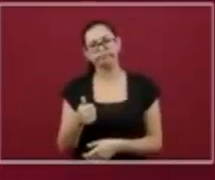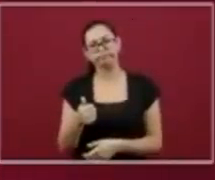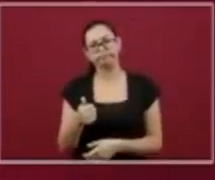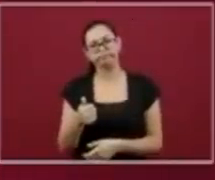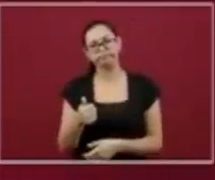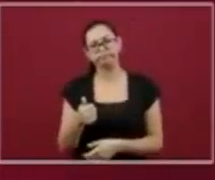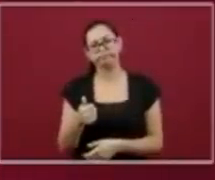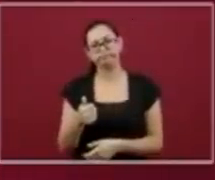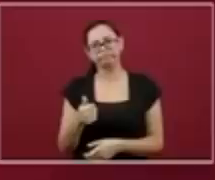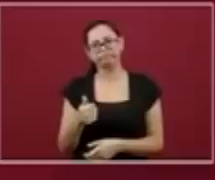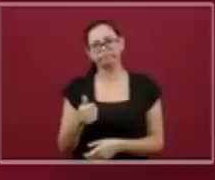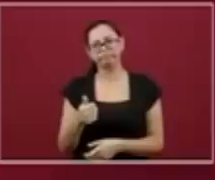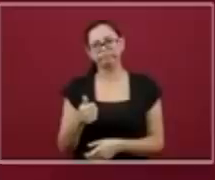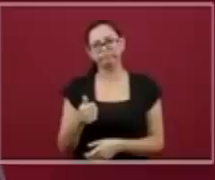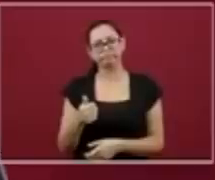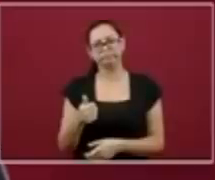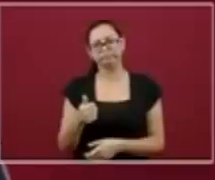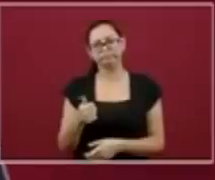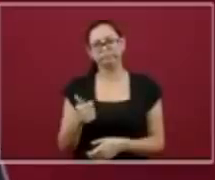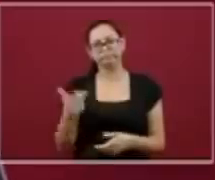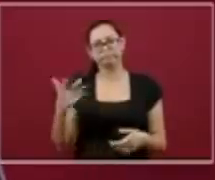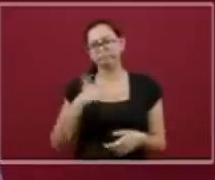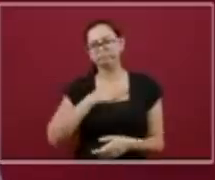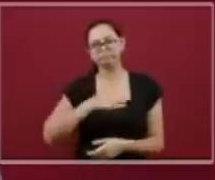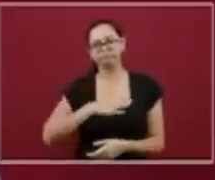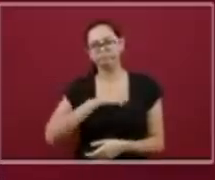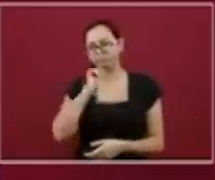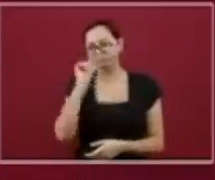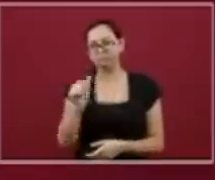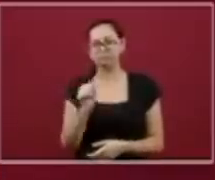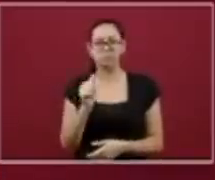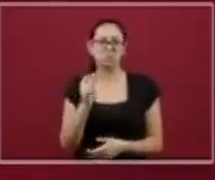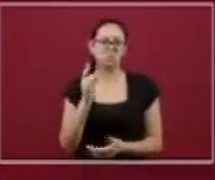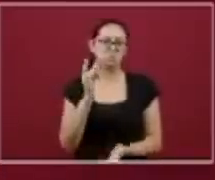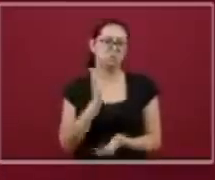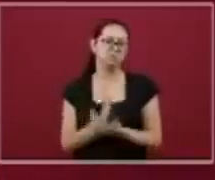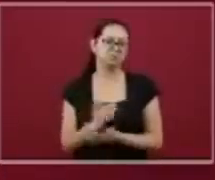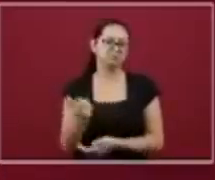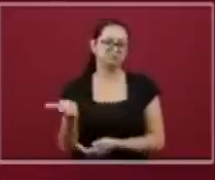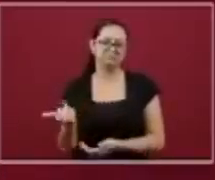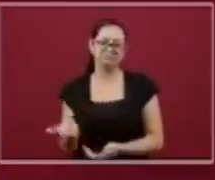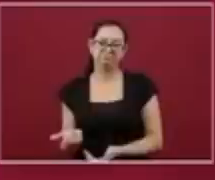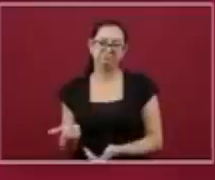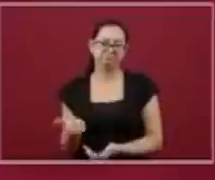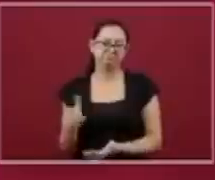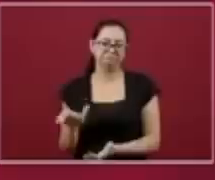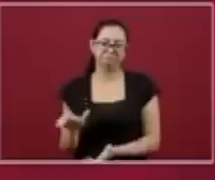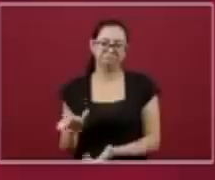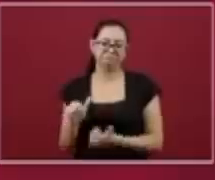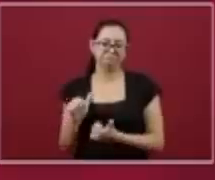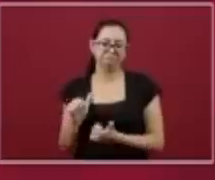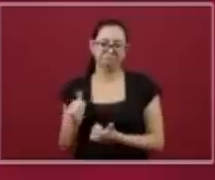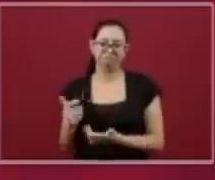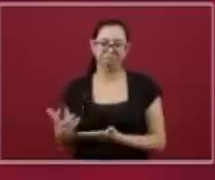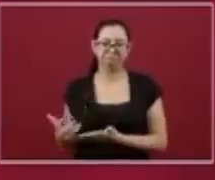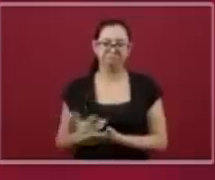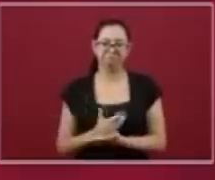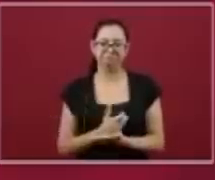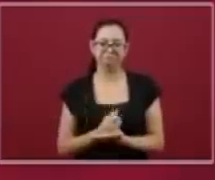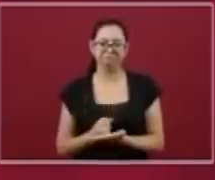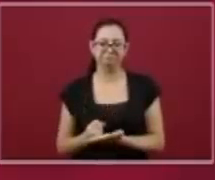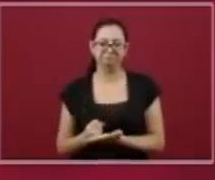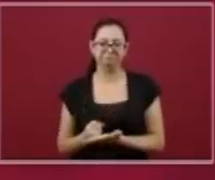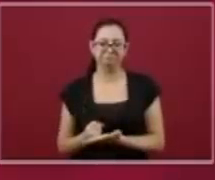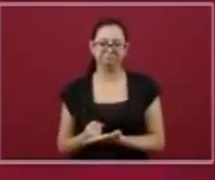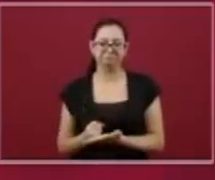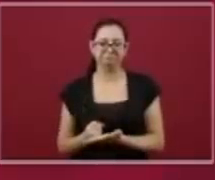pues es la forma de recaudar recursos, lo que considero